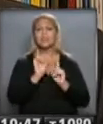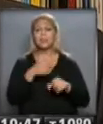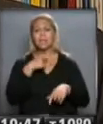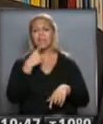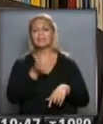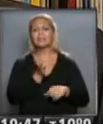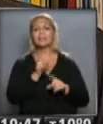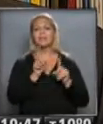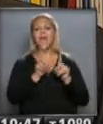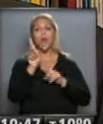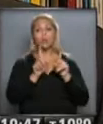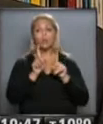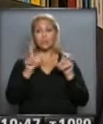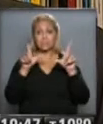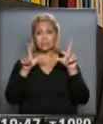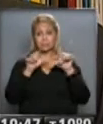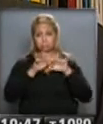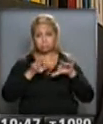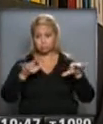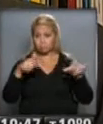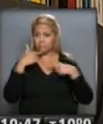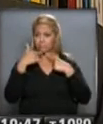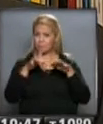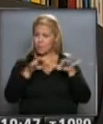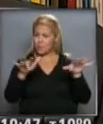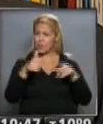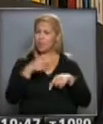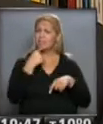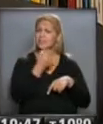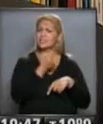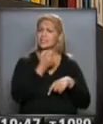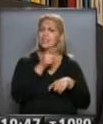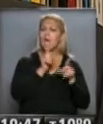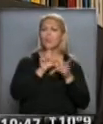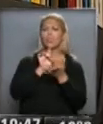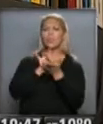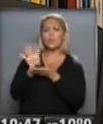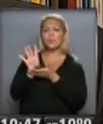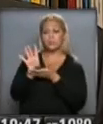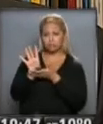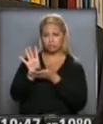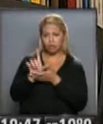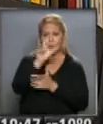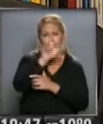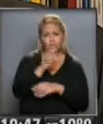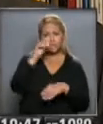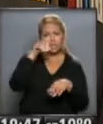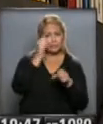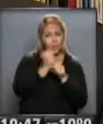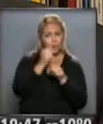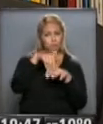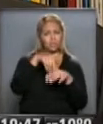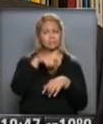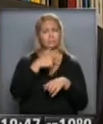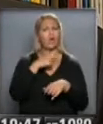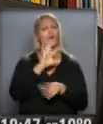rodar también en algunos medios de prensa, esta versión de que se hubiera despedido personal de la CNB, de que hubiera habido algún